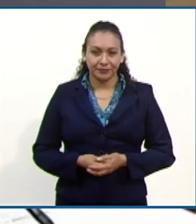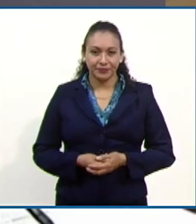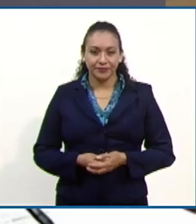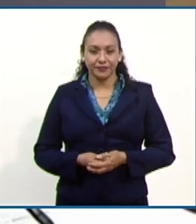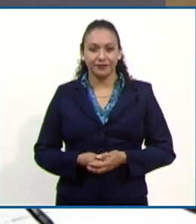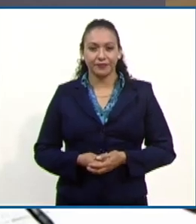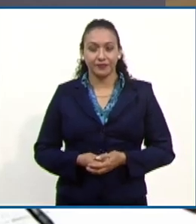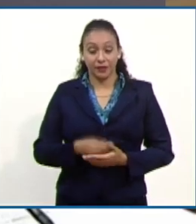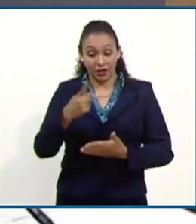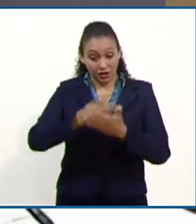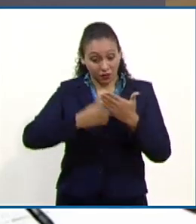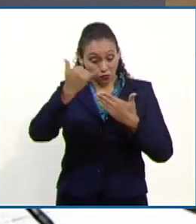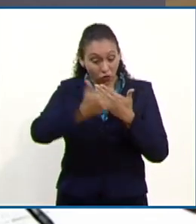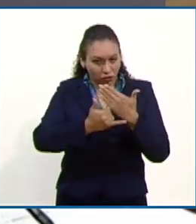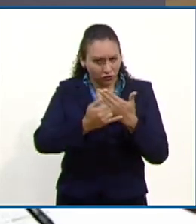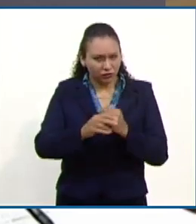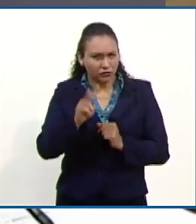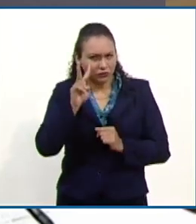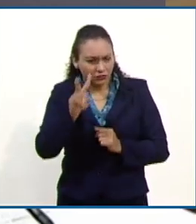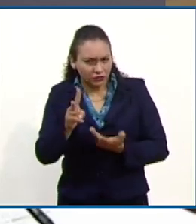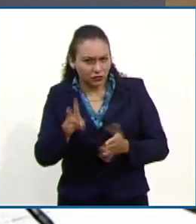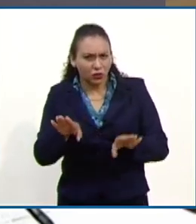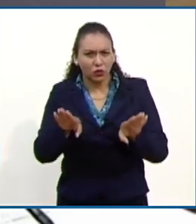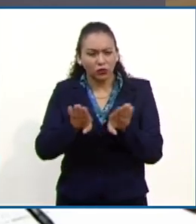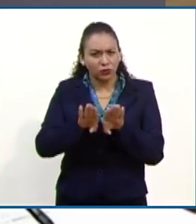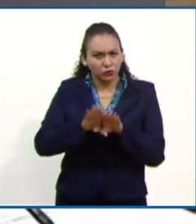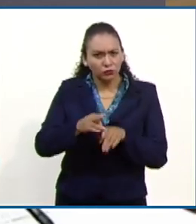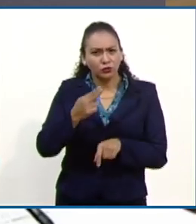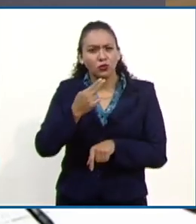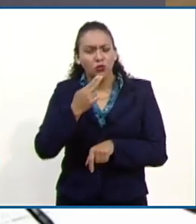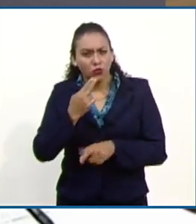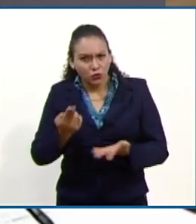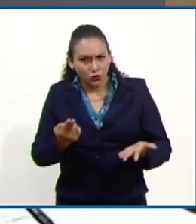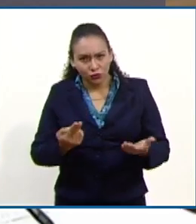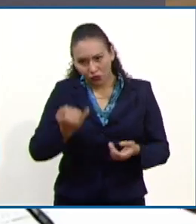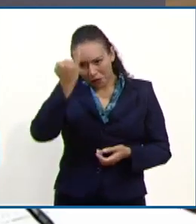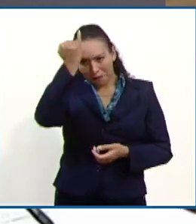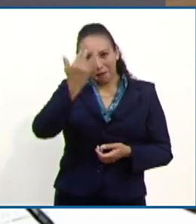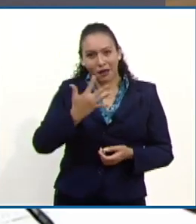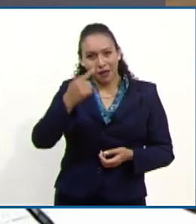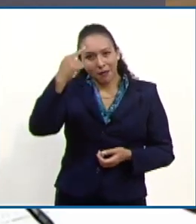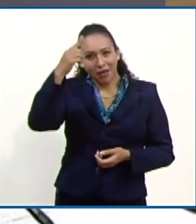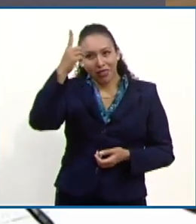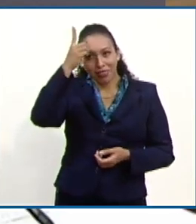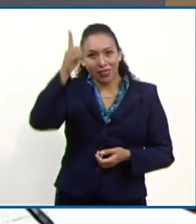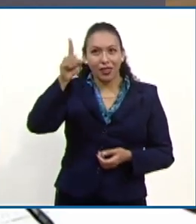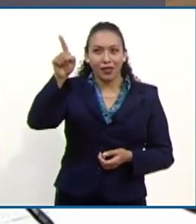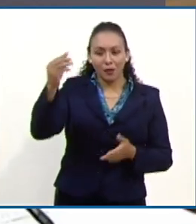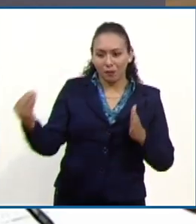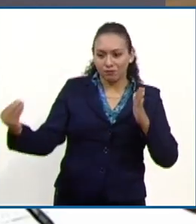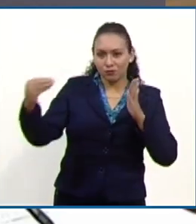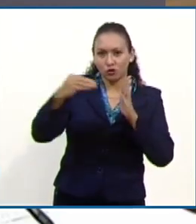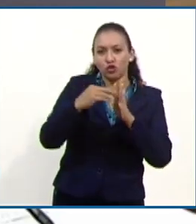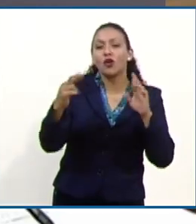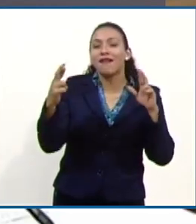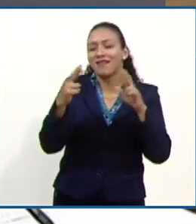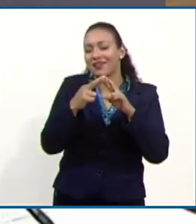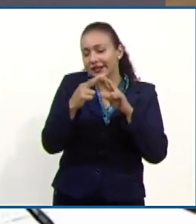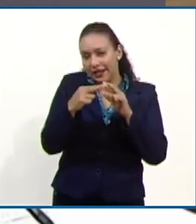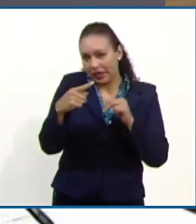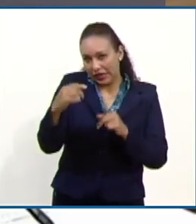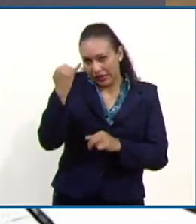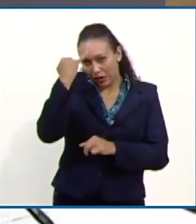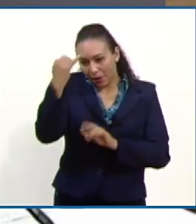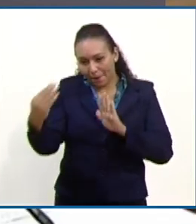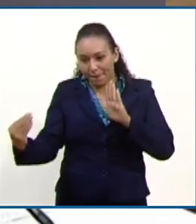En el proyecto se propone desestimar los agravios porque, contrario a lo sostenido por el recurrente, el video difundido y que constituye el material denunciado